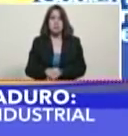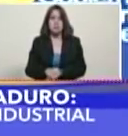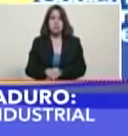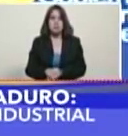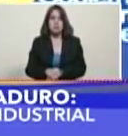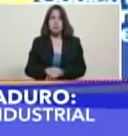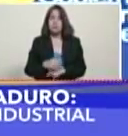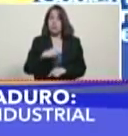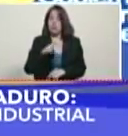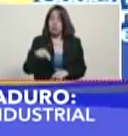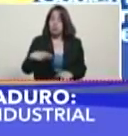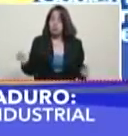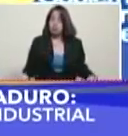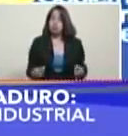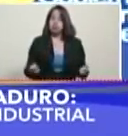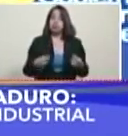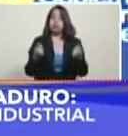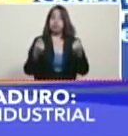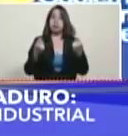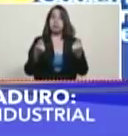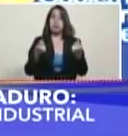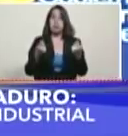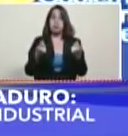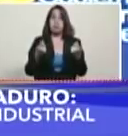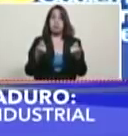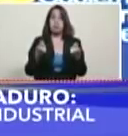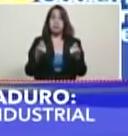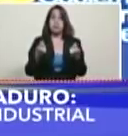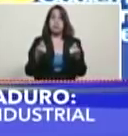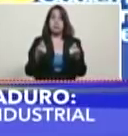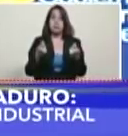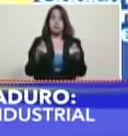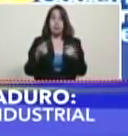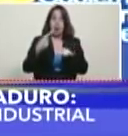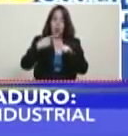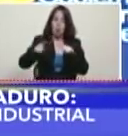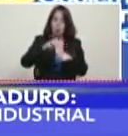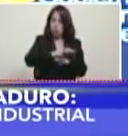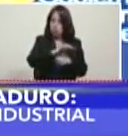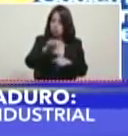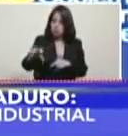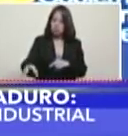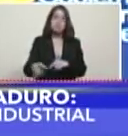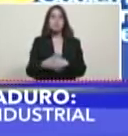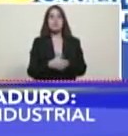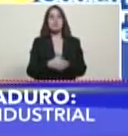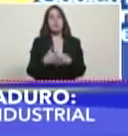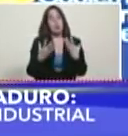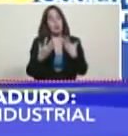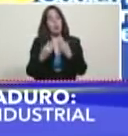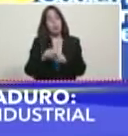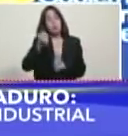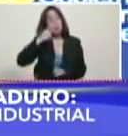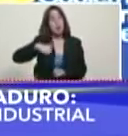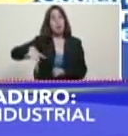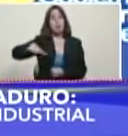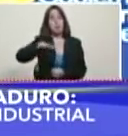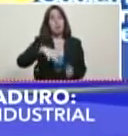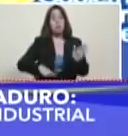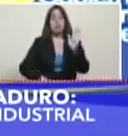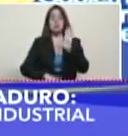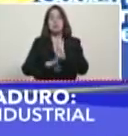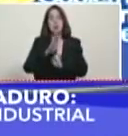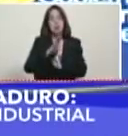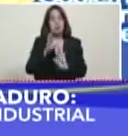Para motivarse, para motivar a los demás, para junto al pueblo ir en el desarrollo de las ciencias